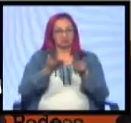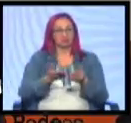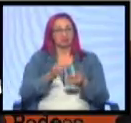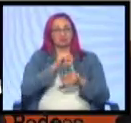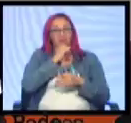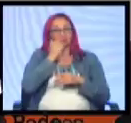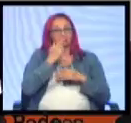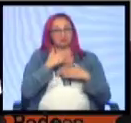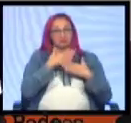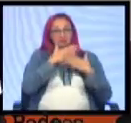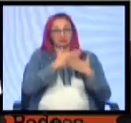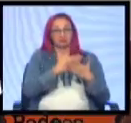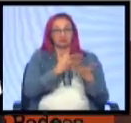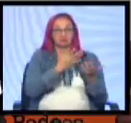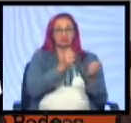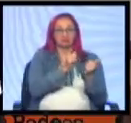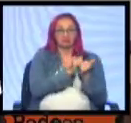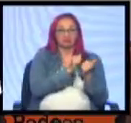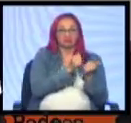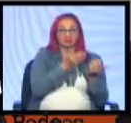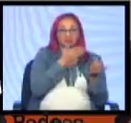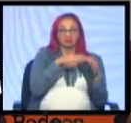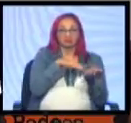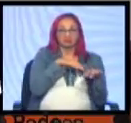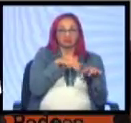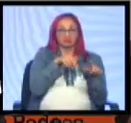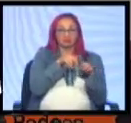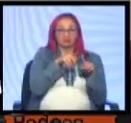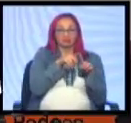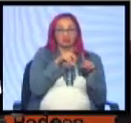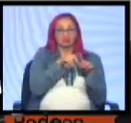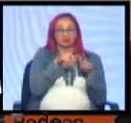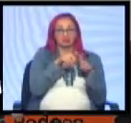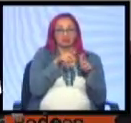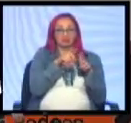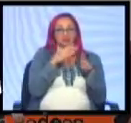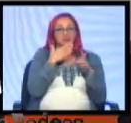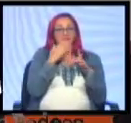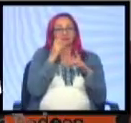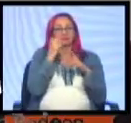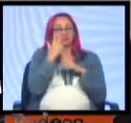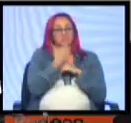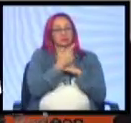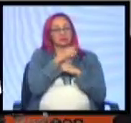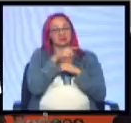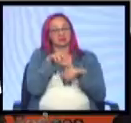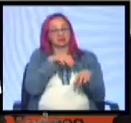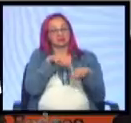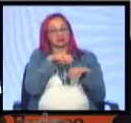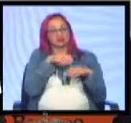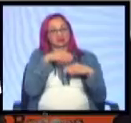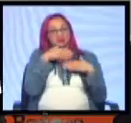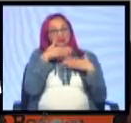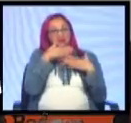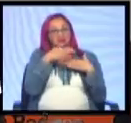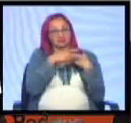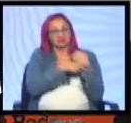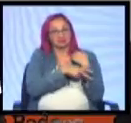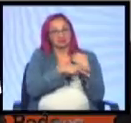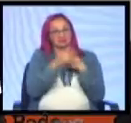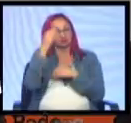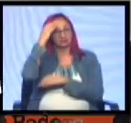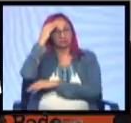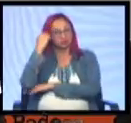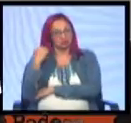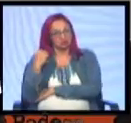no proporcionales con tal vez la actividad, sino con el enorme daño social que estas actividades se le están causando al país. ¿Por